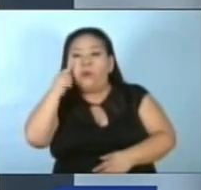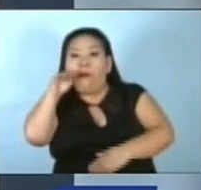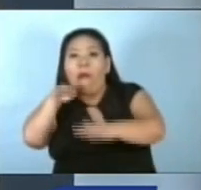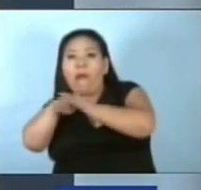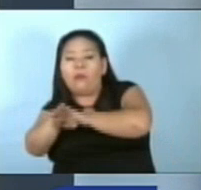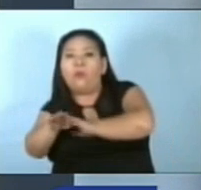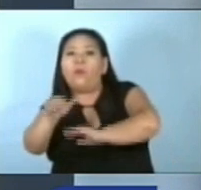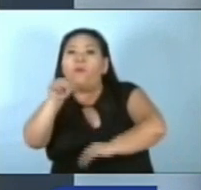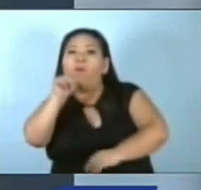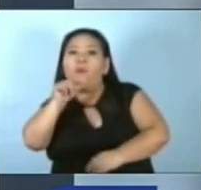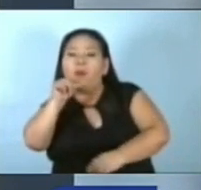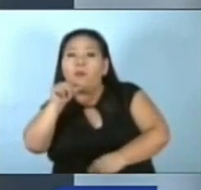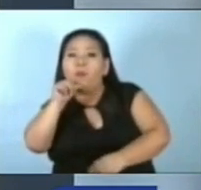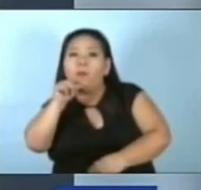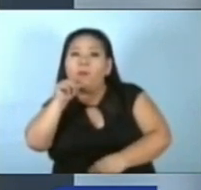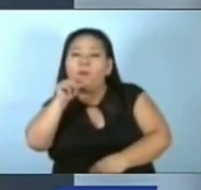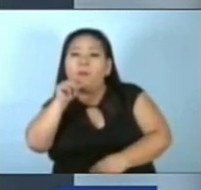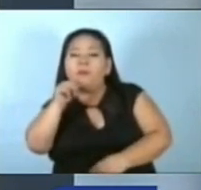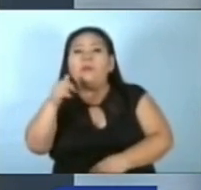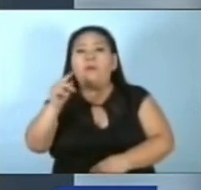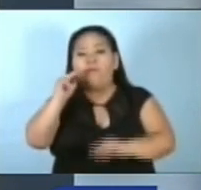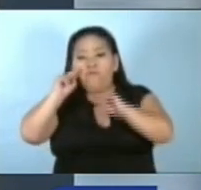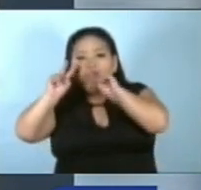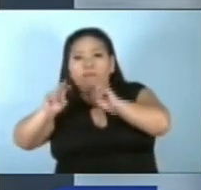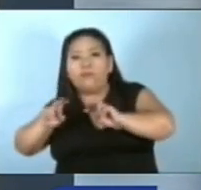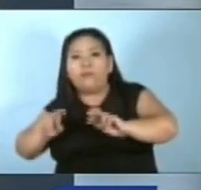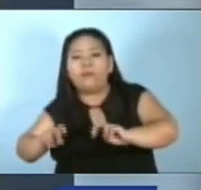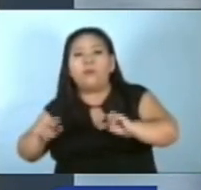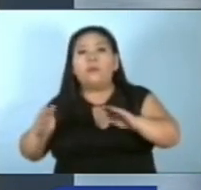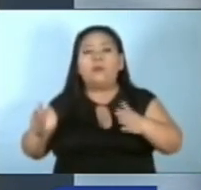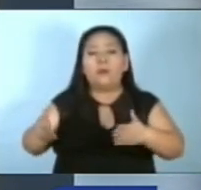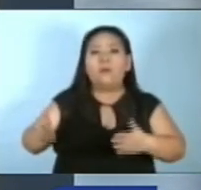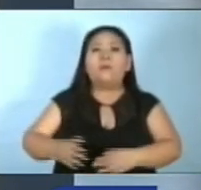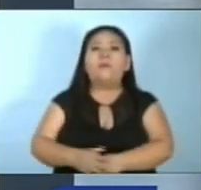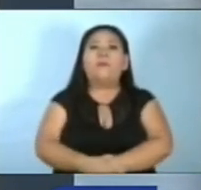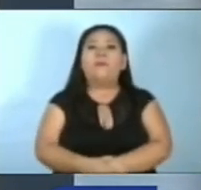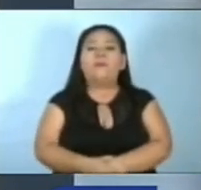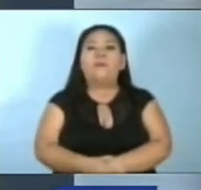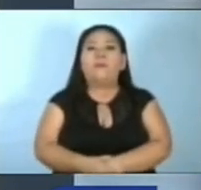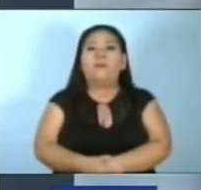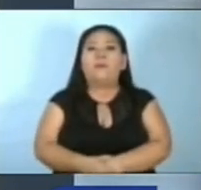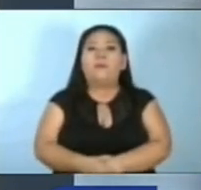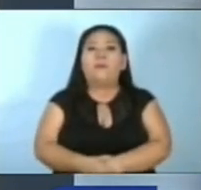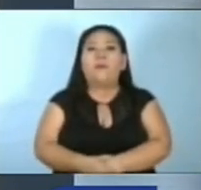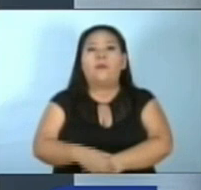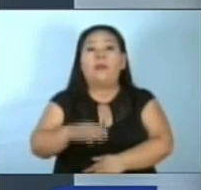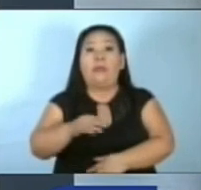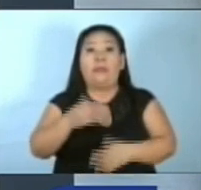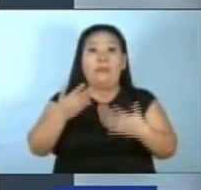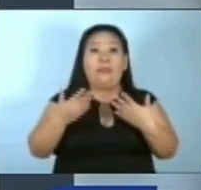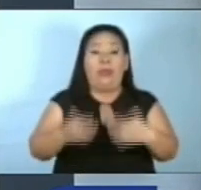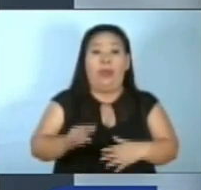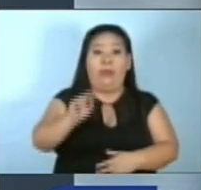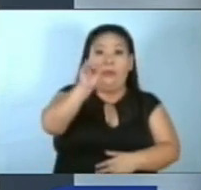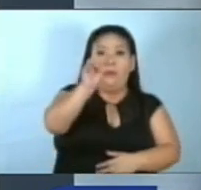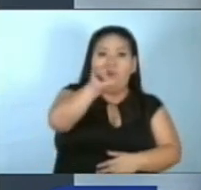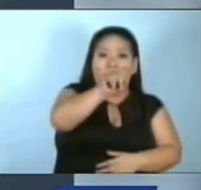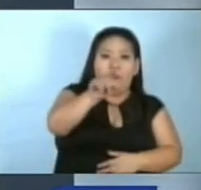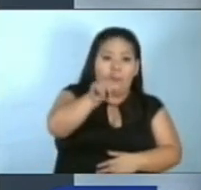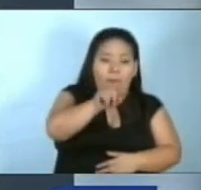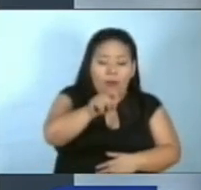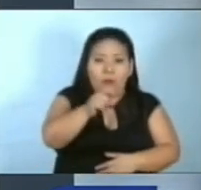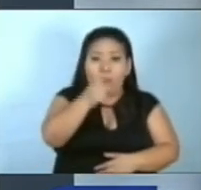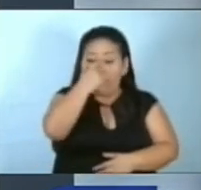bueno o no estaría bueno? No estaría bueno. Ha funcionado de que el gobierno tiene control sobre las unidades de transporte.